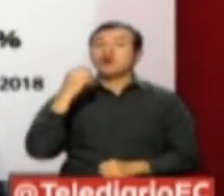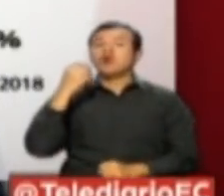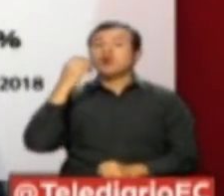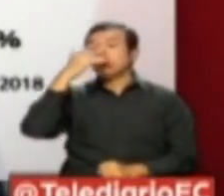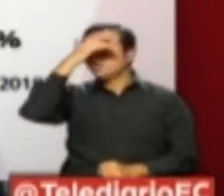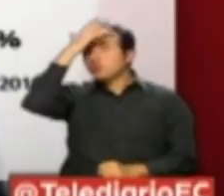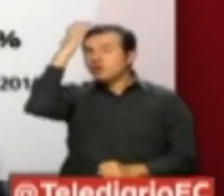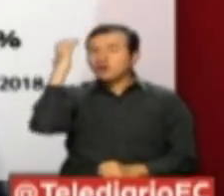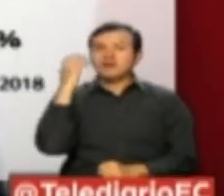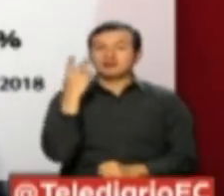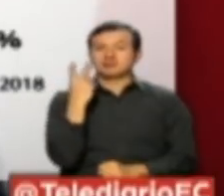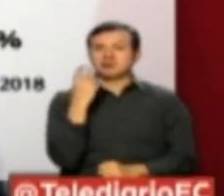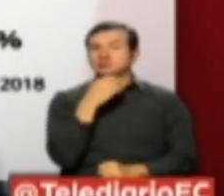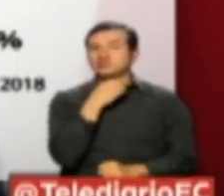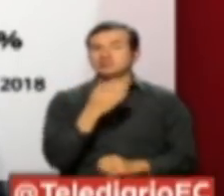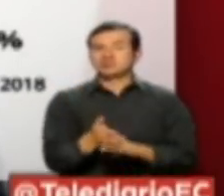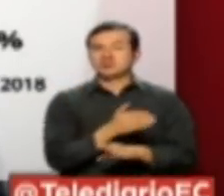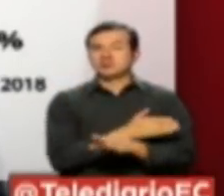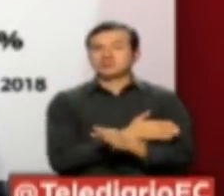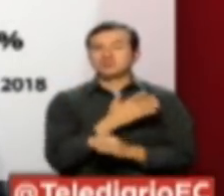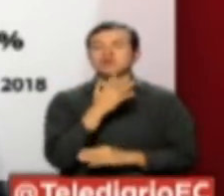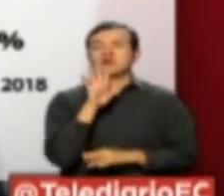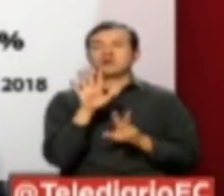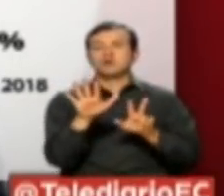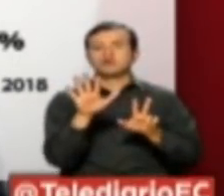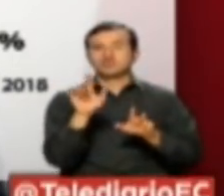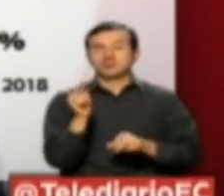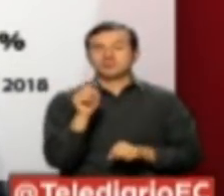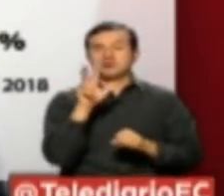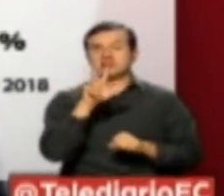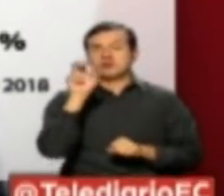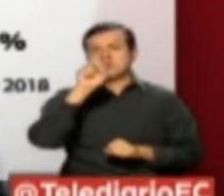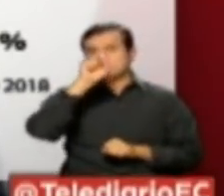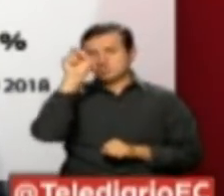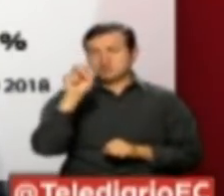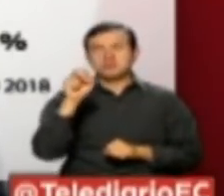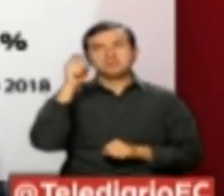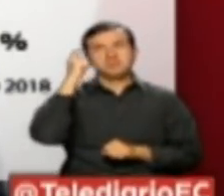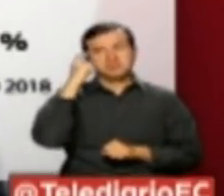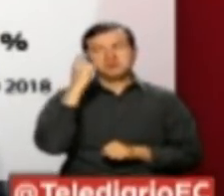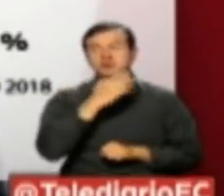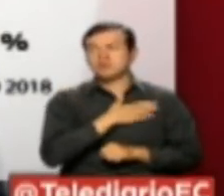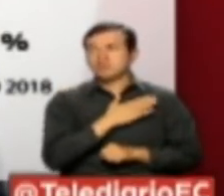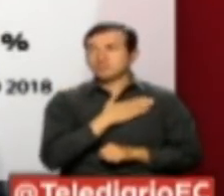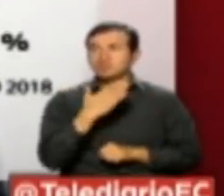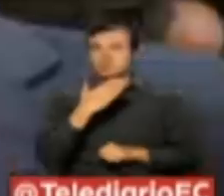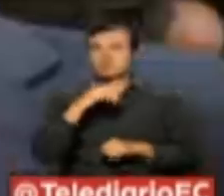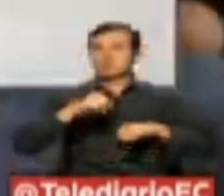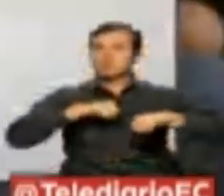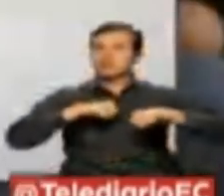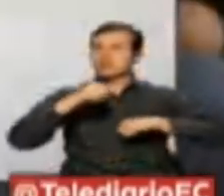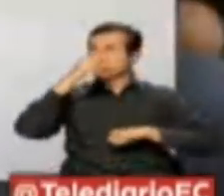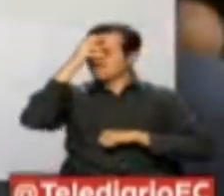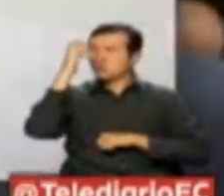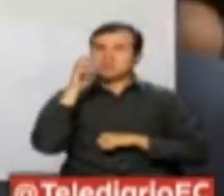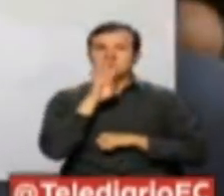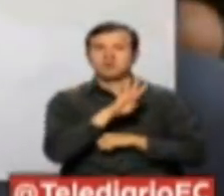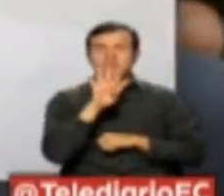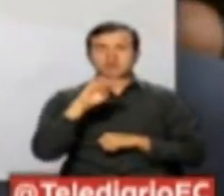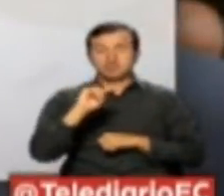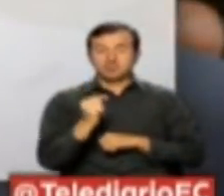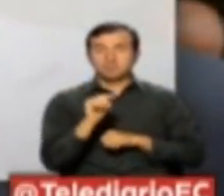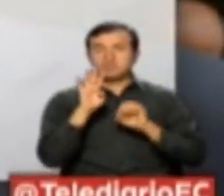al 12 de agosto pasado apenas 18 30% tiene confianza en la gestión municipal y un